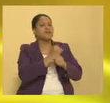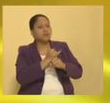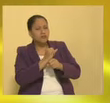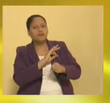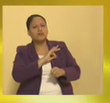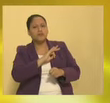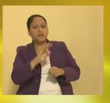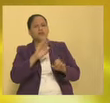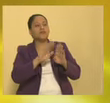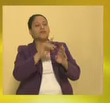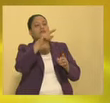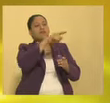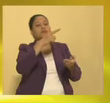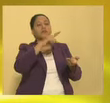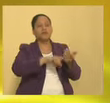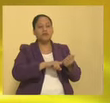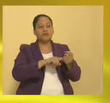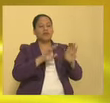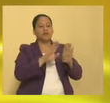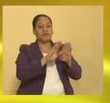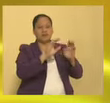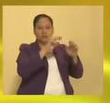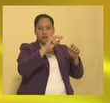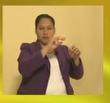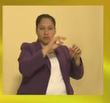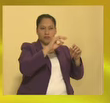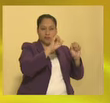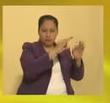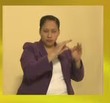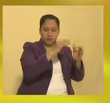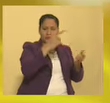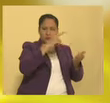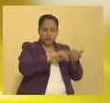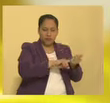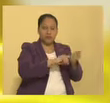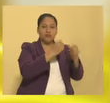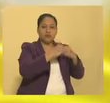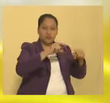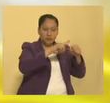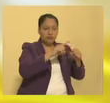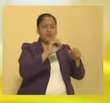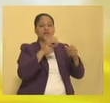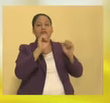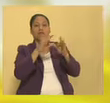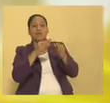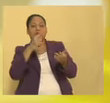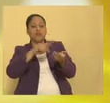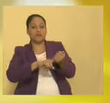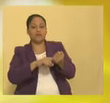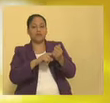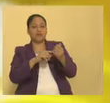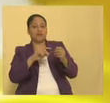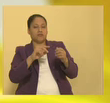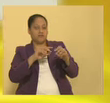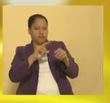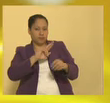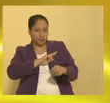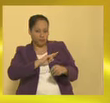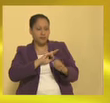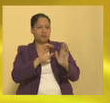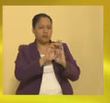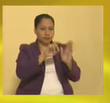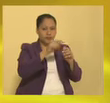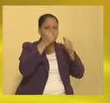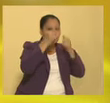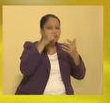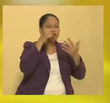los centros de asistencia social e instituciones de asistencia privada, donde se prestan servicios asistenciales como, ahí